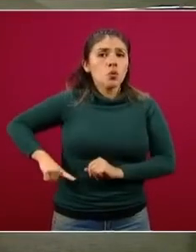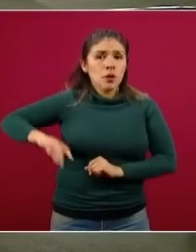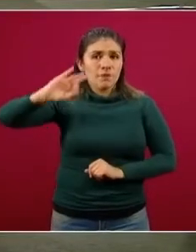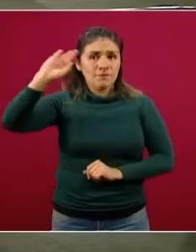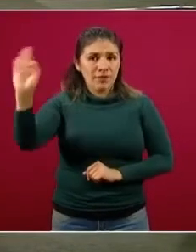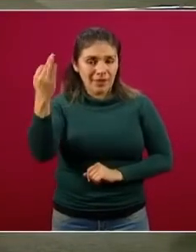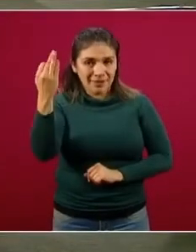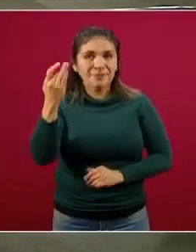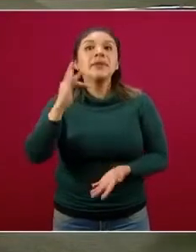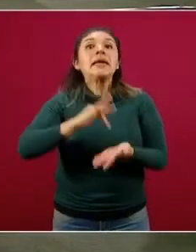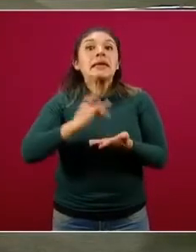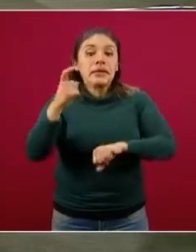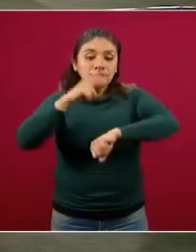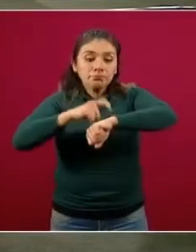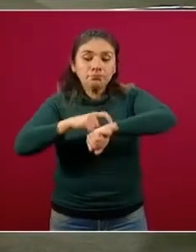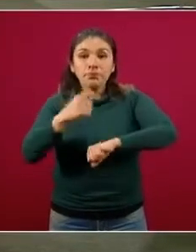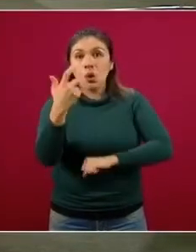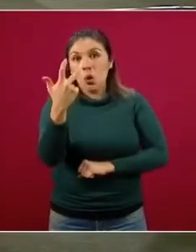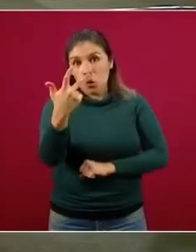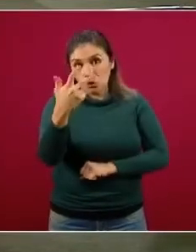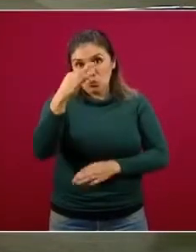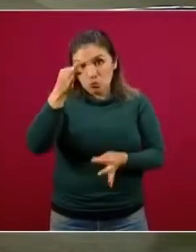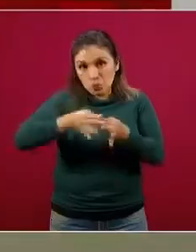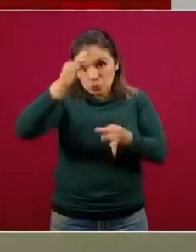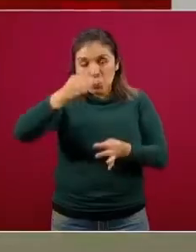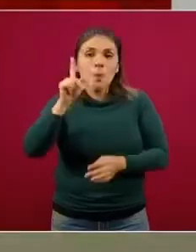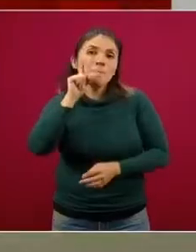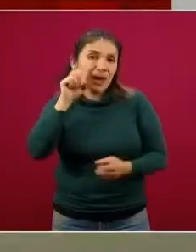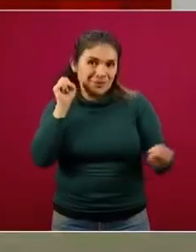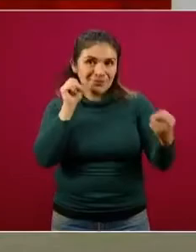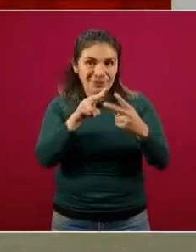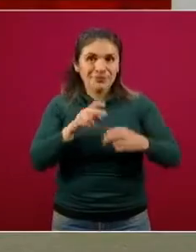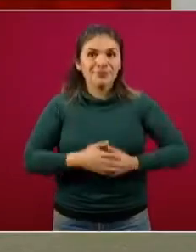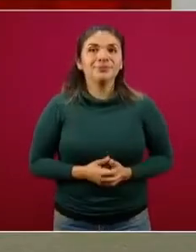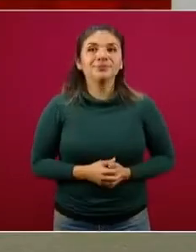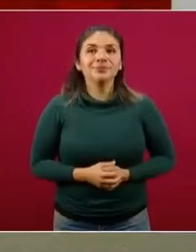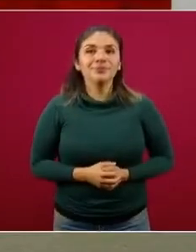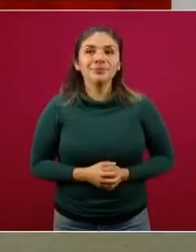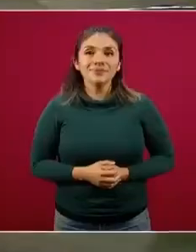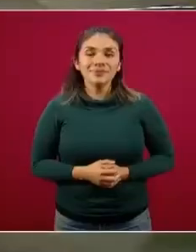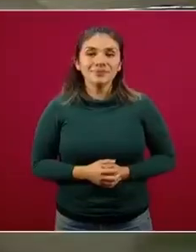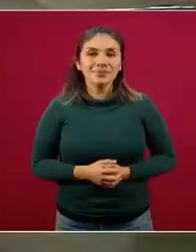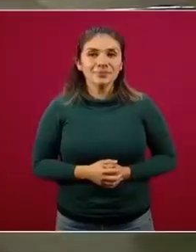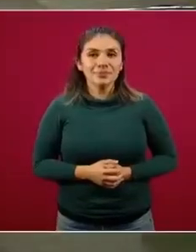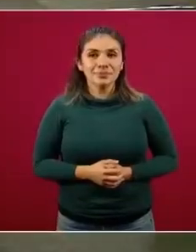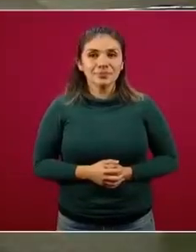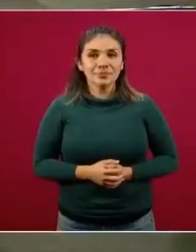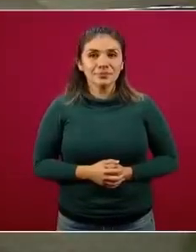Muchas gracias, son las 20 horas en punto, nos vemos mañana. Gracias.